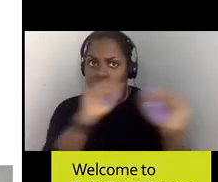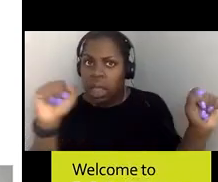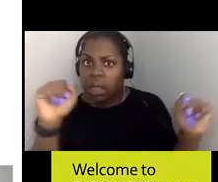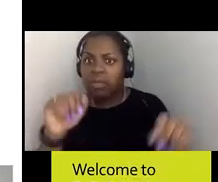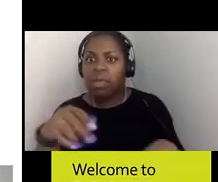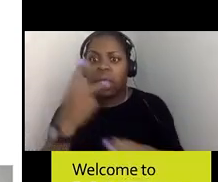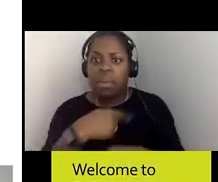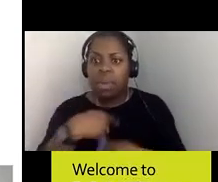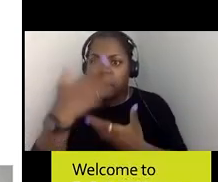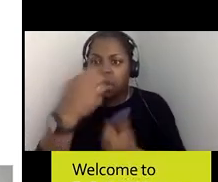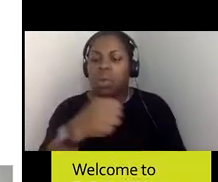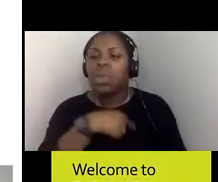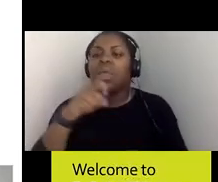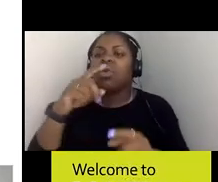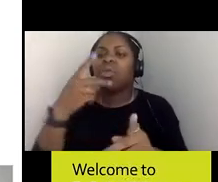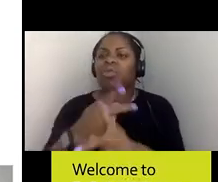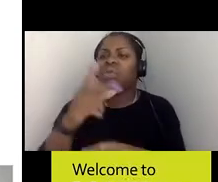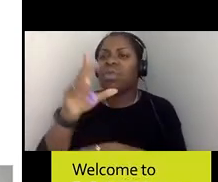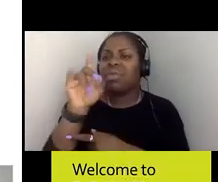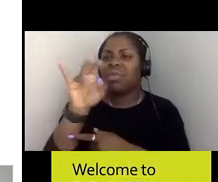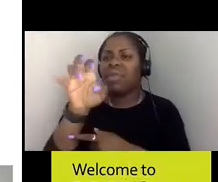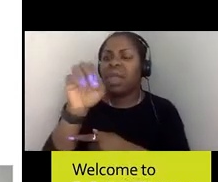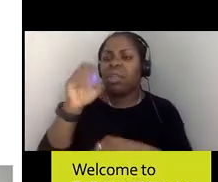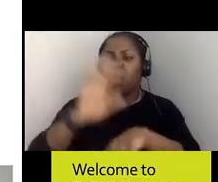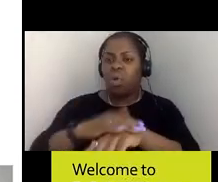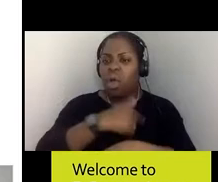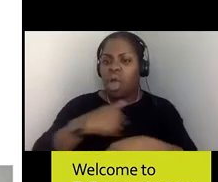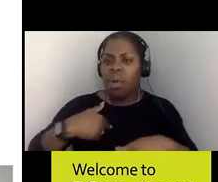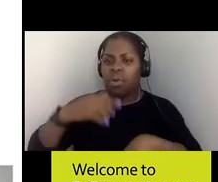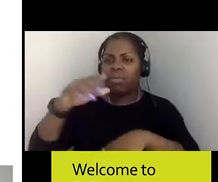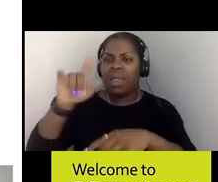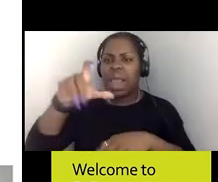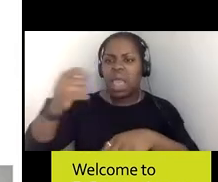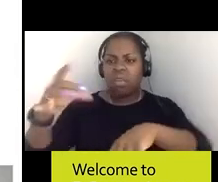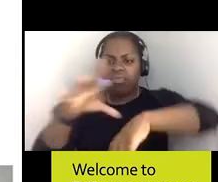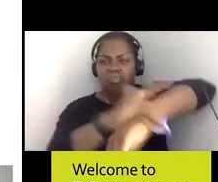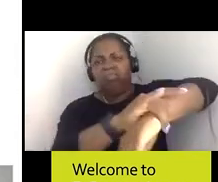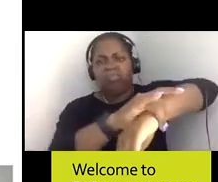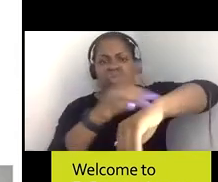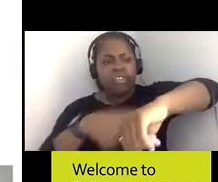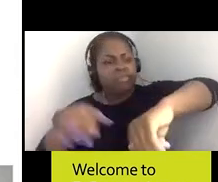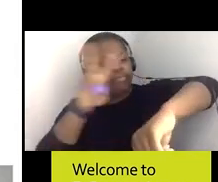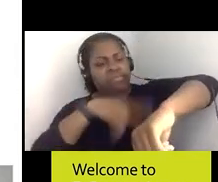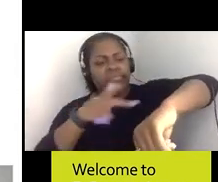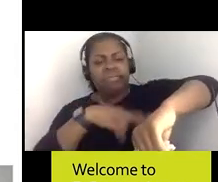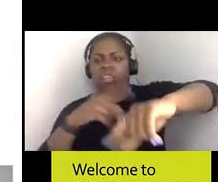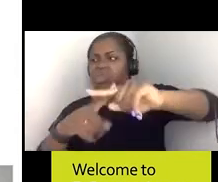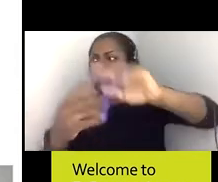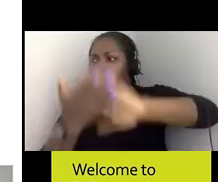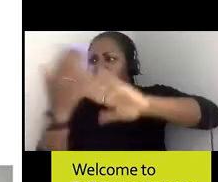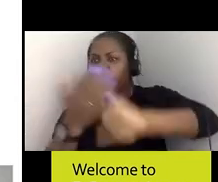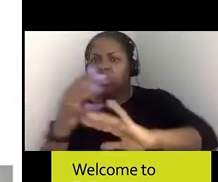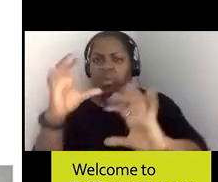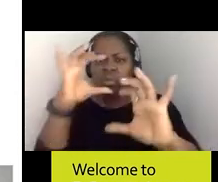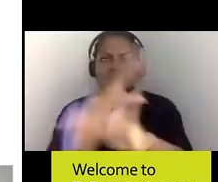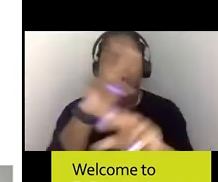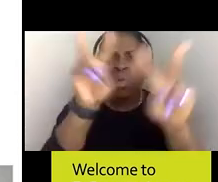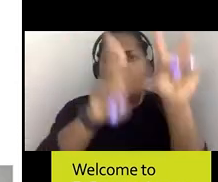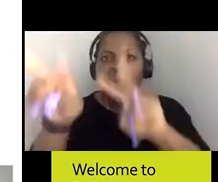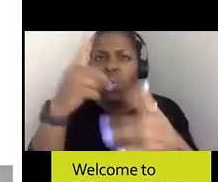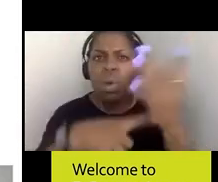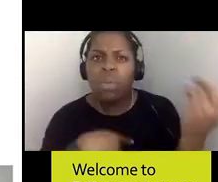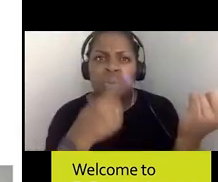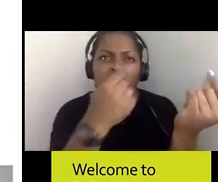disque seguro. No es que desconfiemos, necesitamos objetos, artículos en nuestros tobillos, en